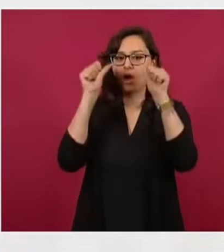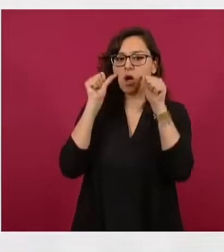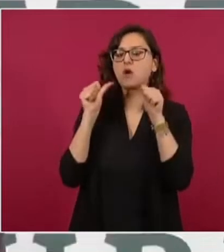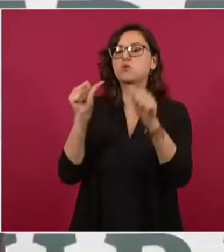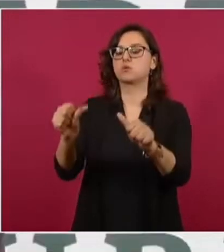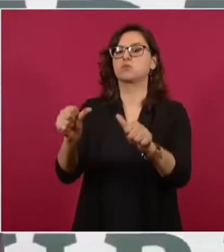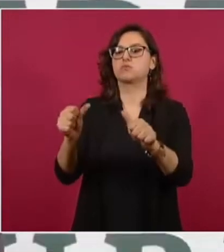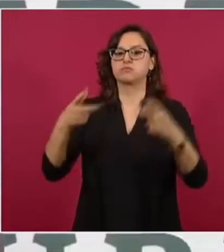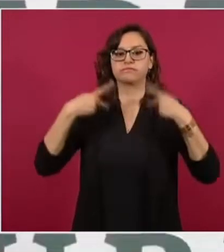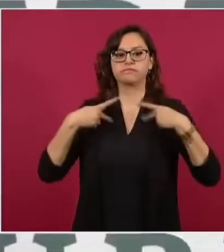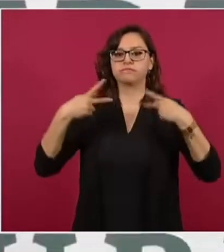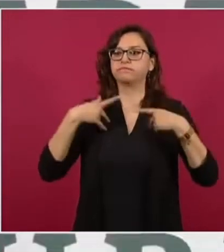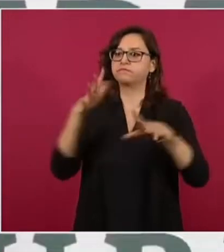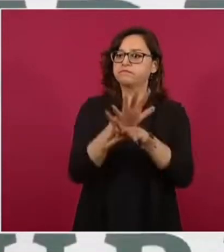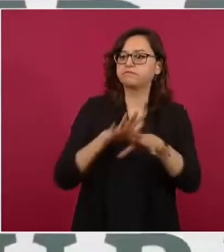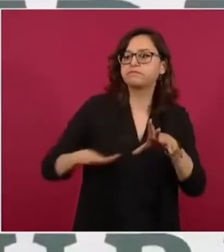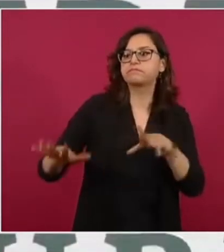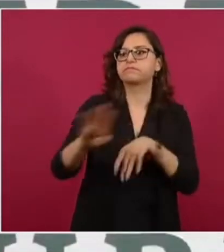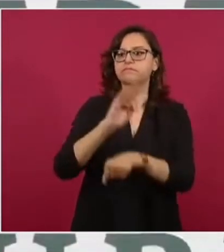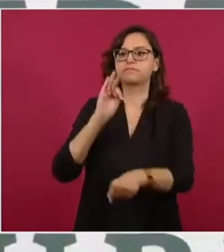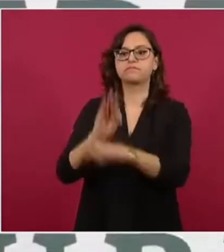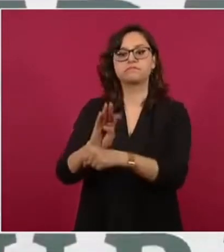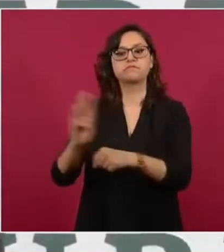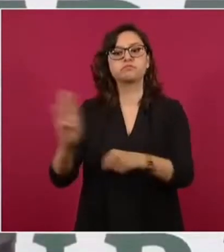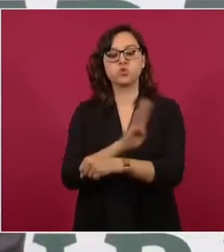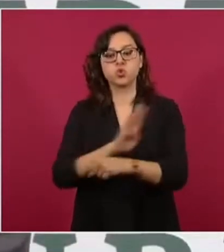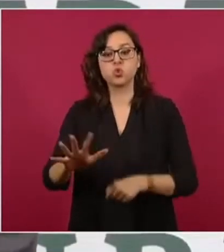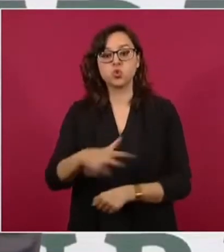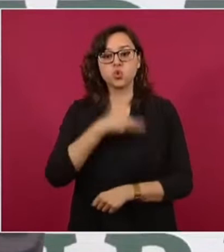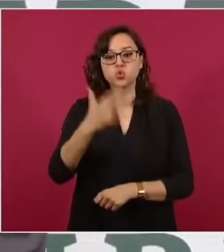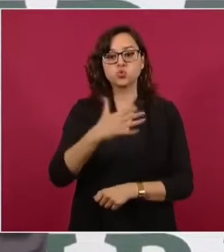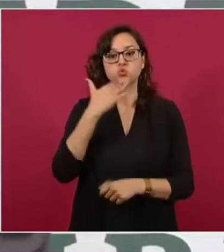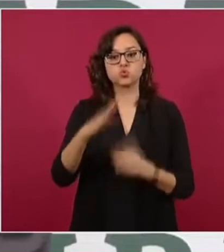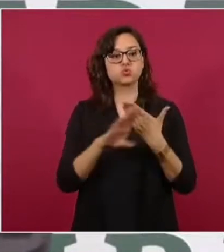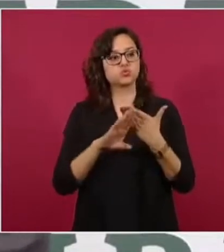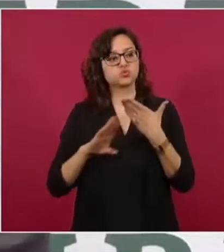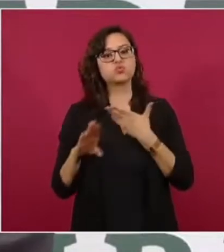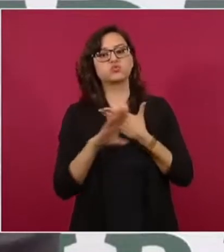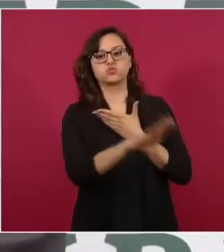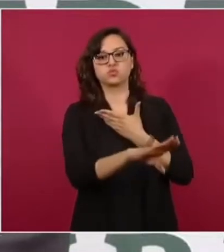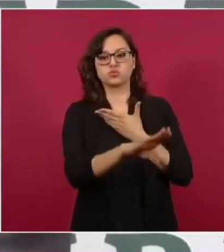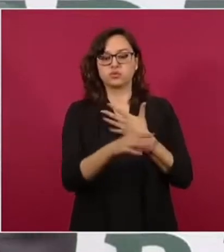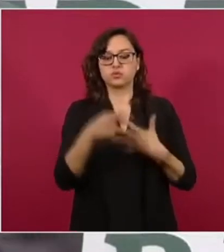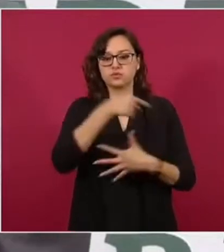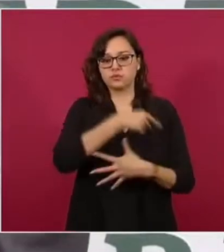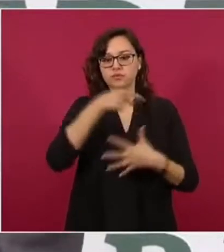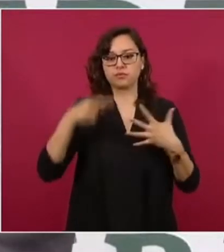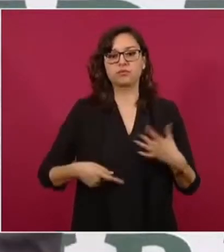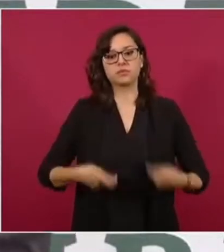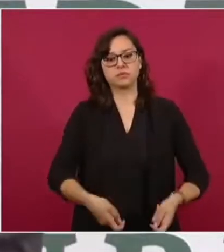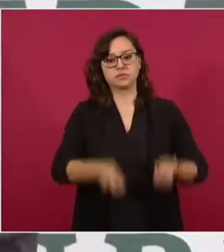del bienestar del pueblo y el combate a la corrupción constituyen la esencia de nuestro